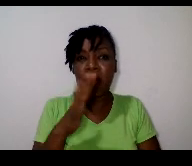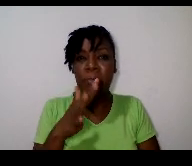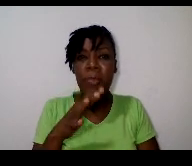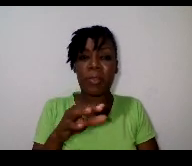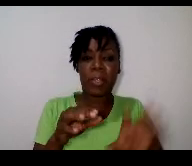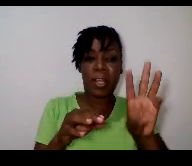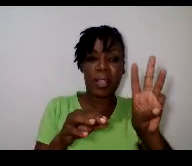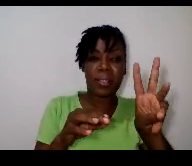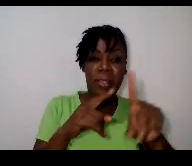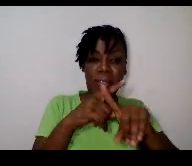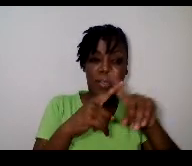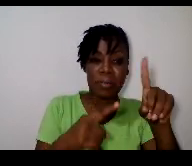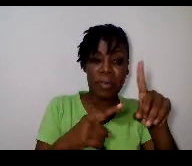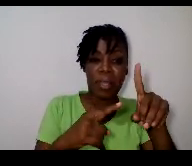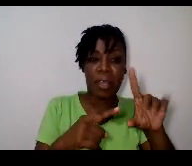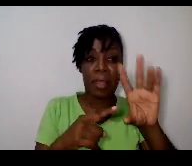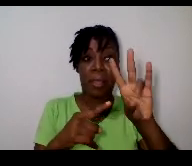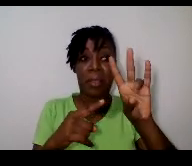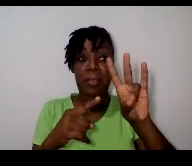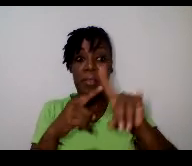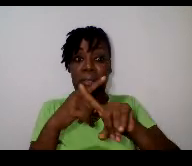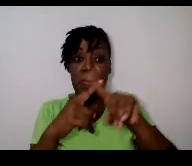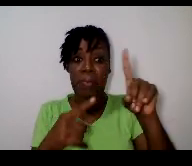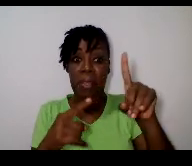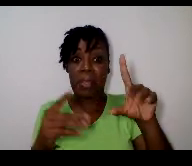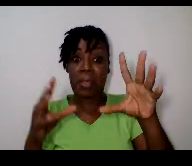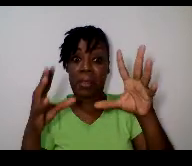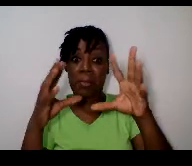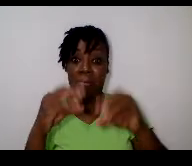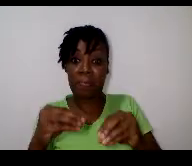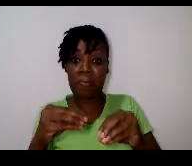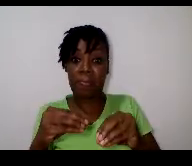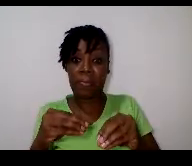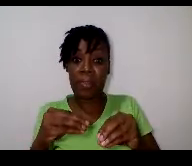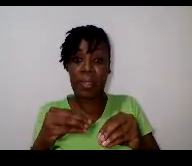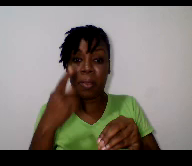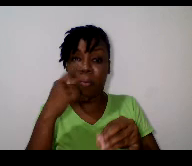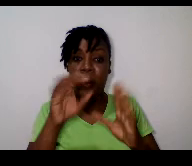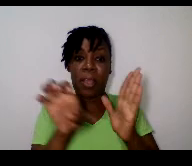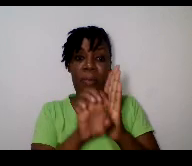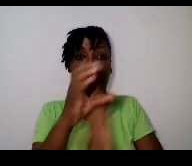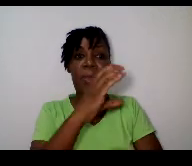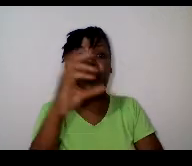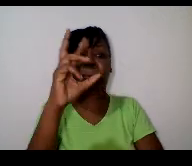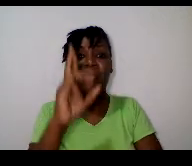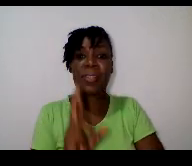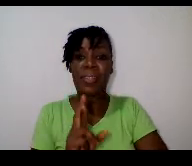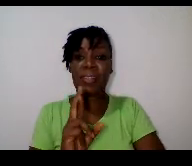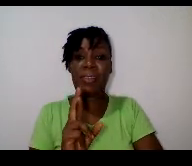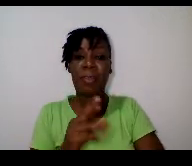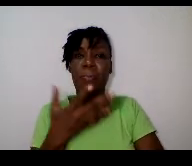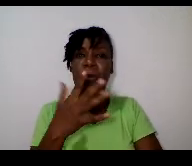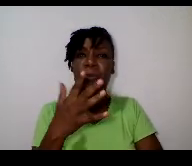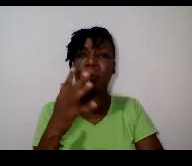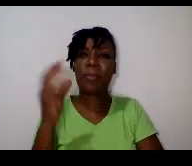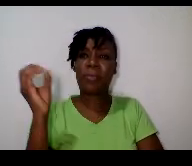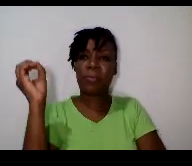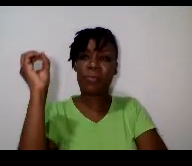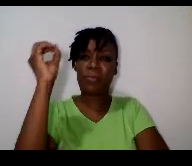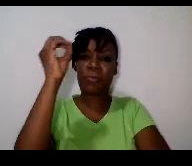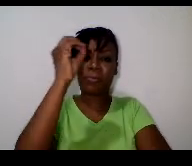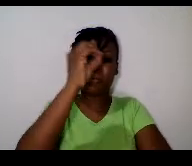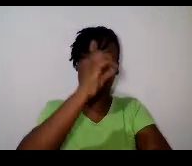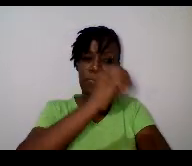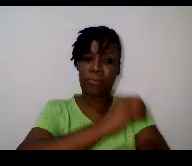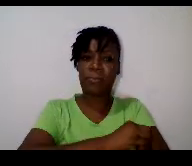las 7:30, que es ya en Costa Rica, que tenemos esta caída del sol más o menos a esa hora, es un momento óptimo